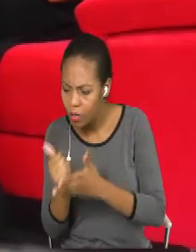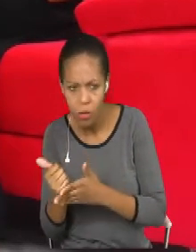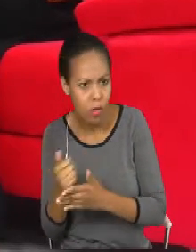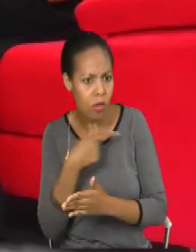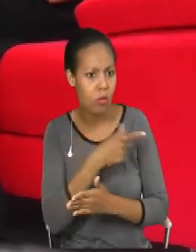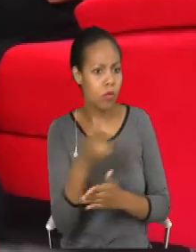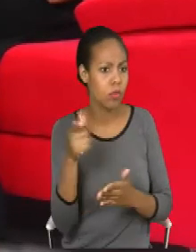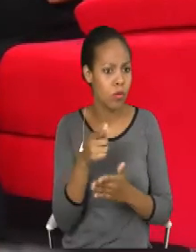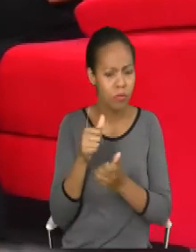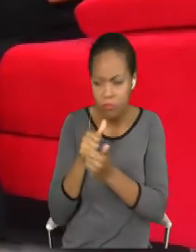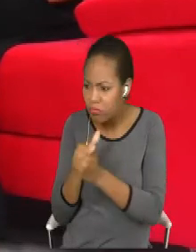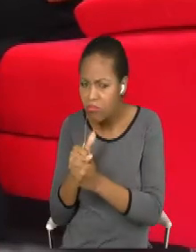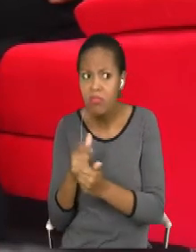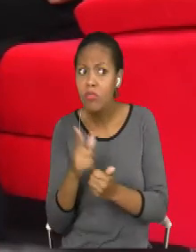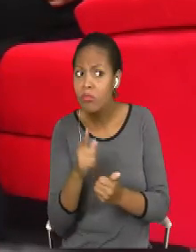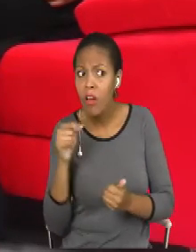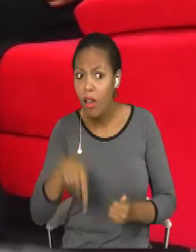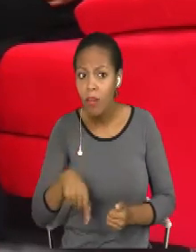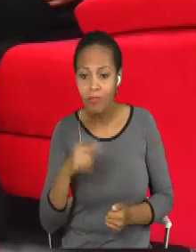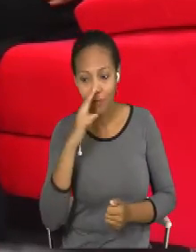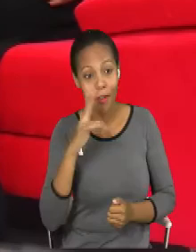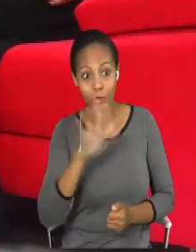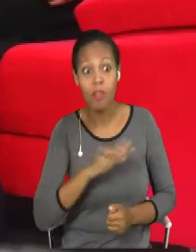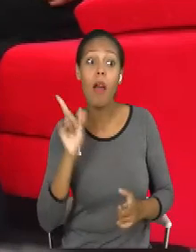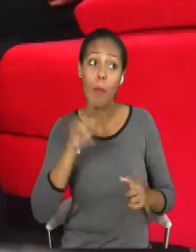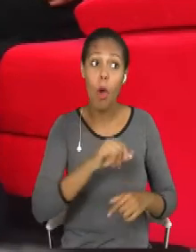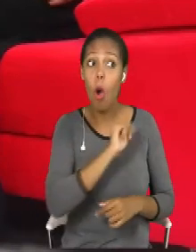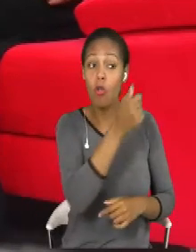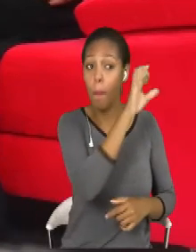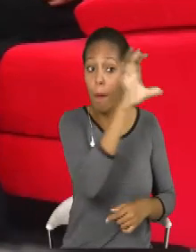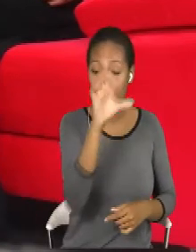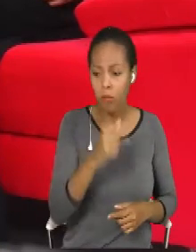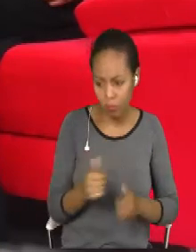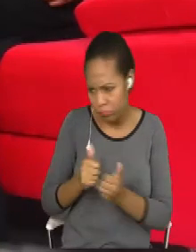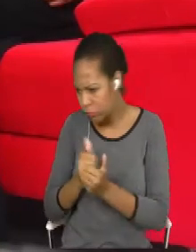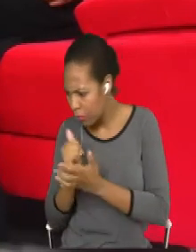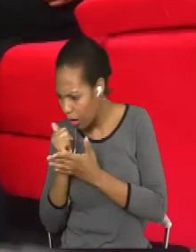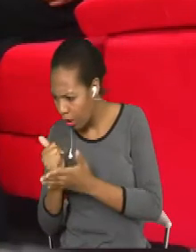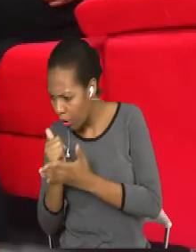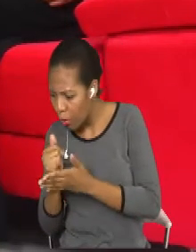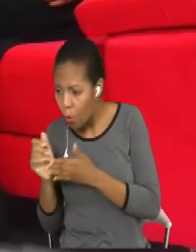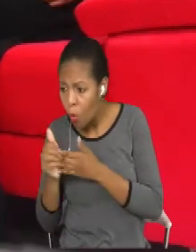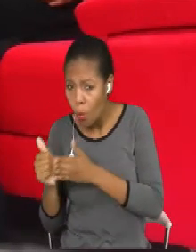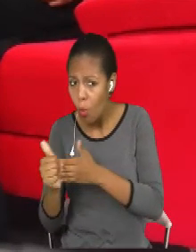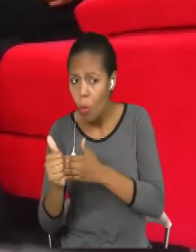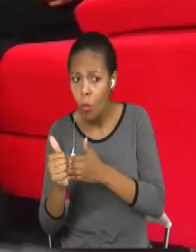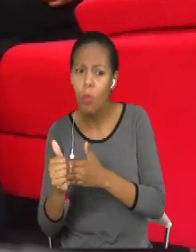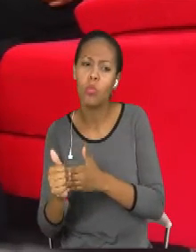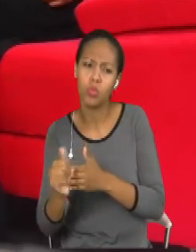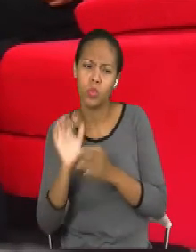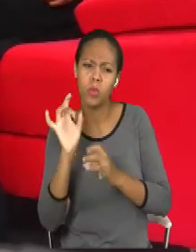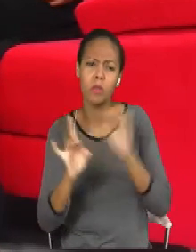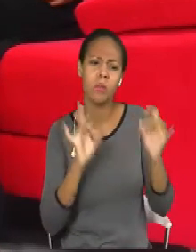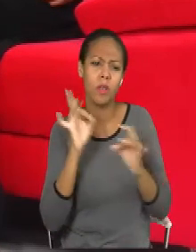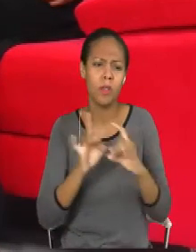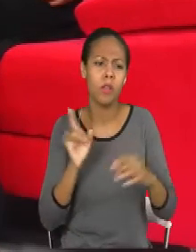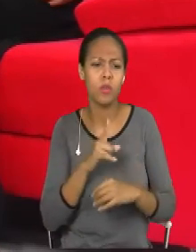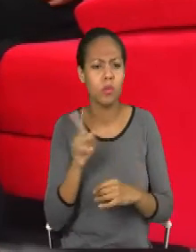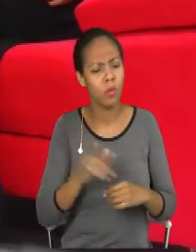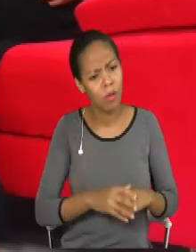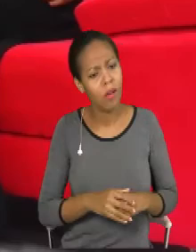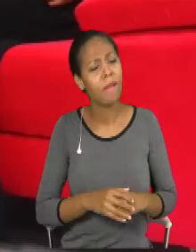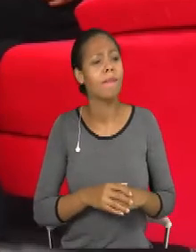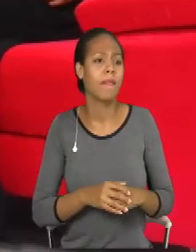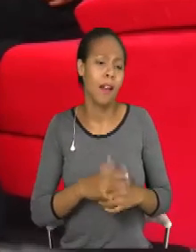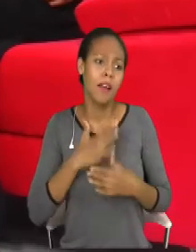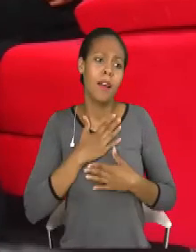las diferentes fases que tiene el proceso. Inicialmente, como les decía, son 8 semanas en la cual es solamente validación